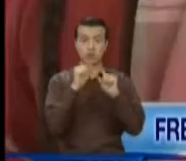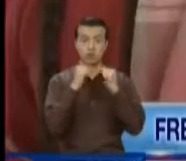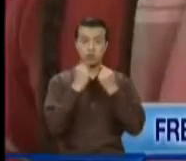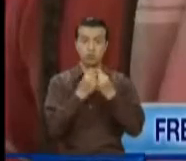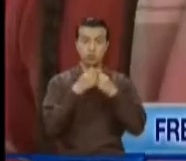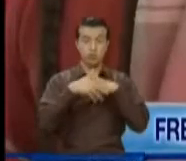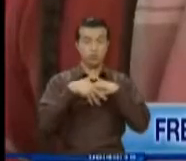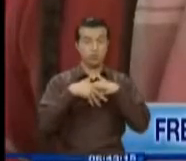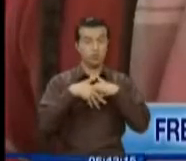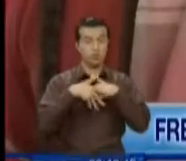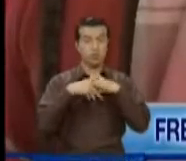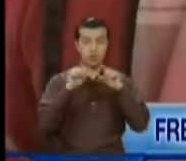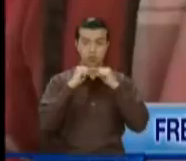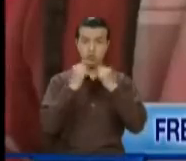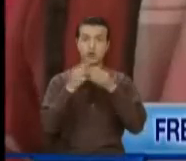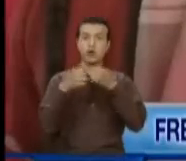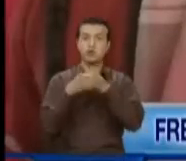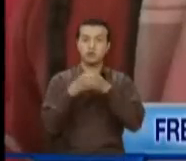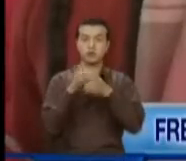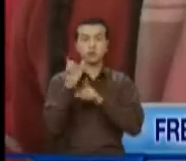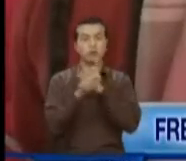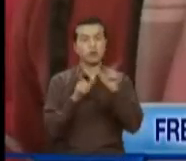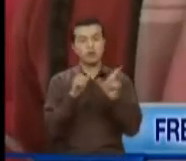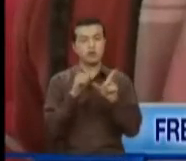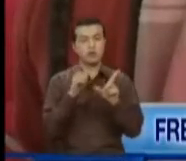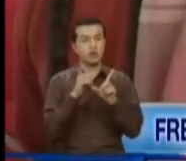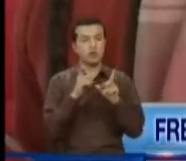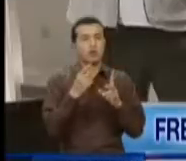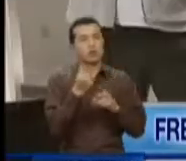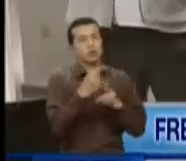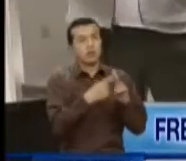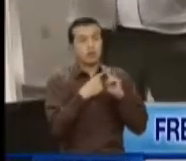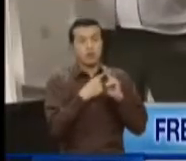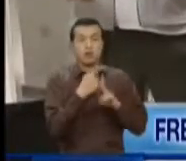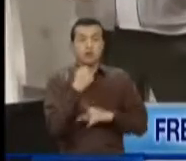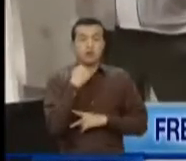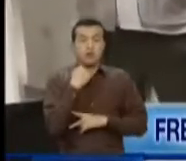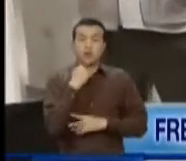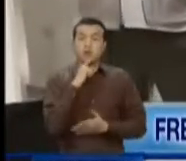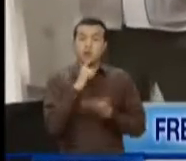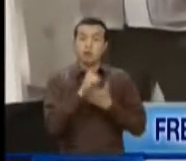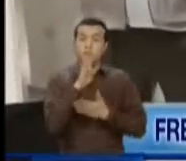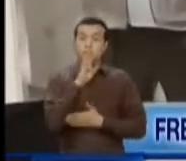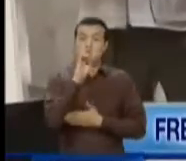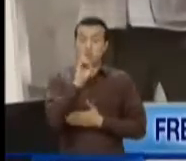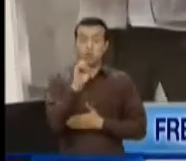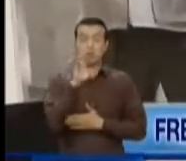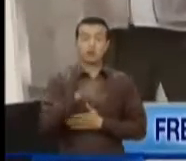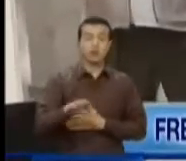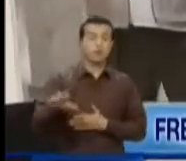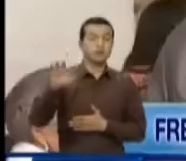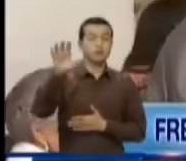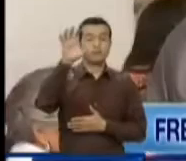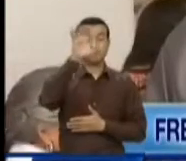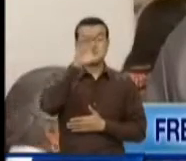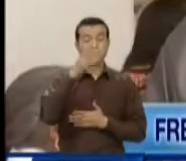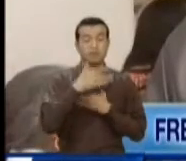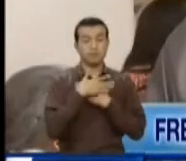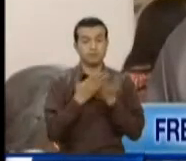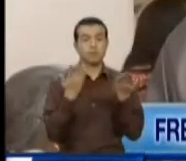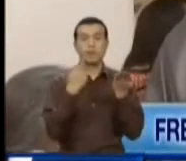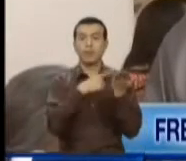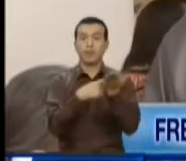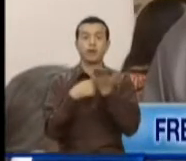nacional contra la usura y la asociación de perjudicados de la usura 40 perjudicados de azuay cañar morona santiago el oro y loja se